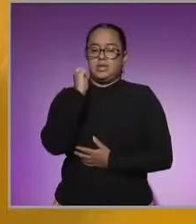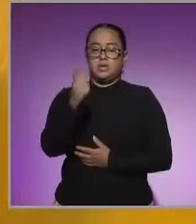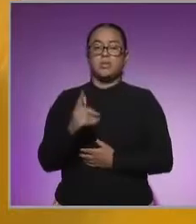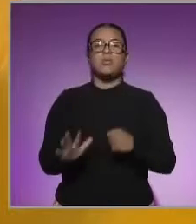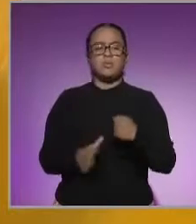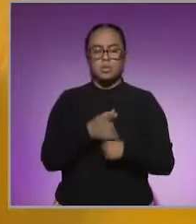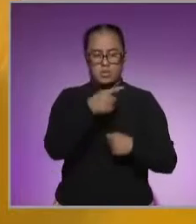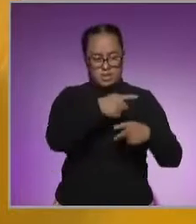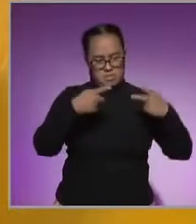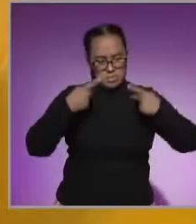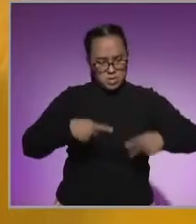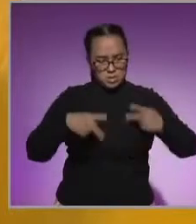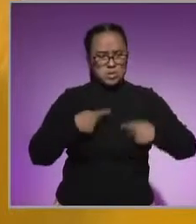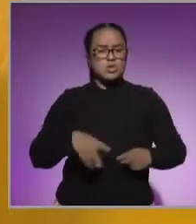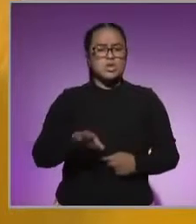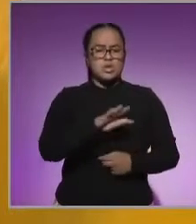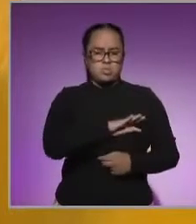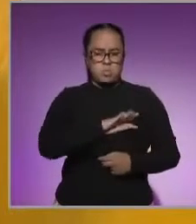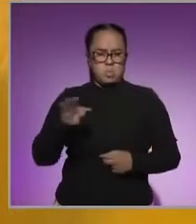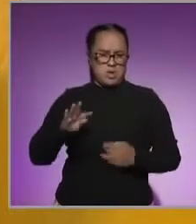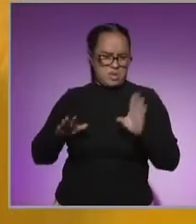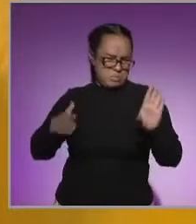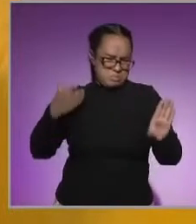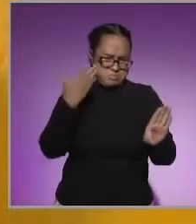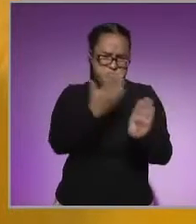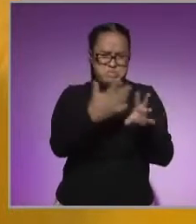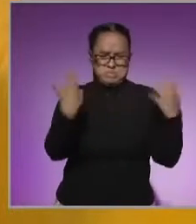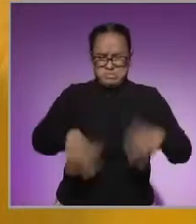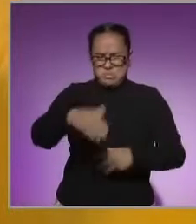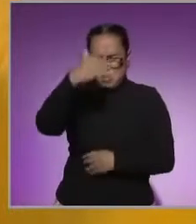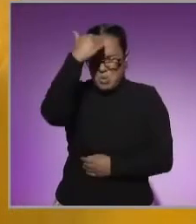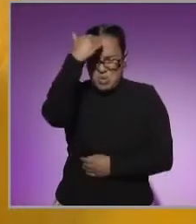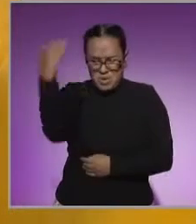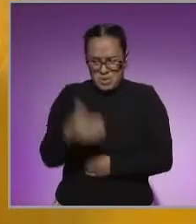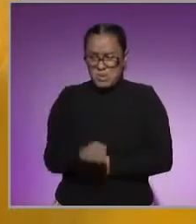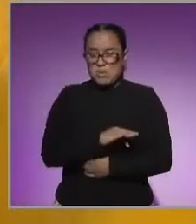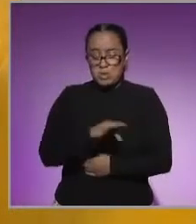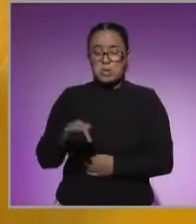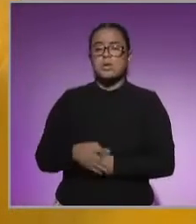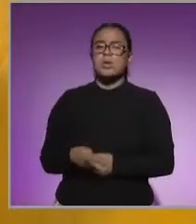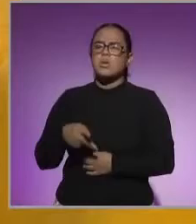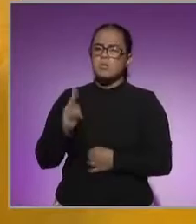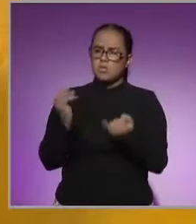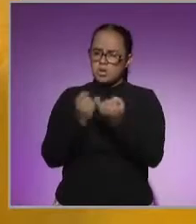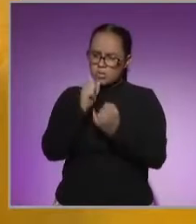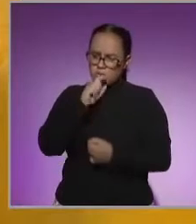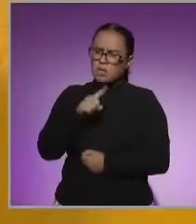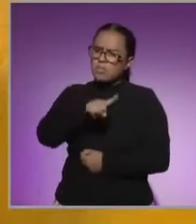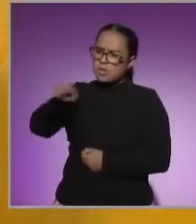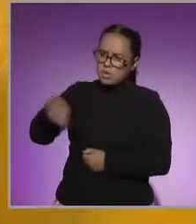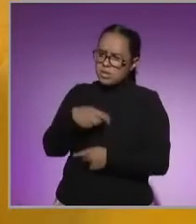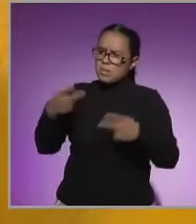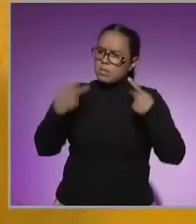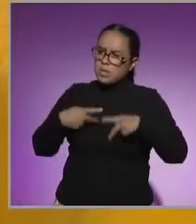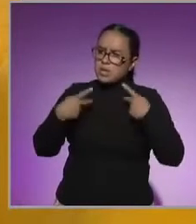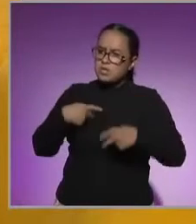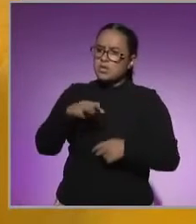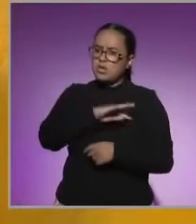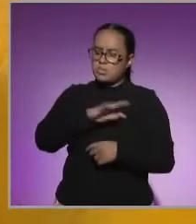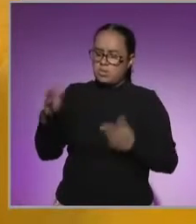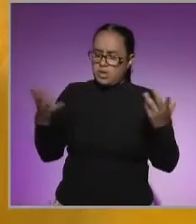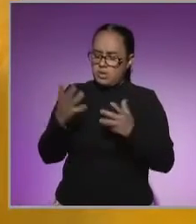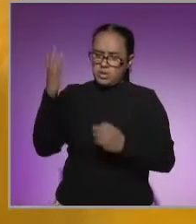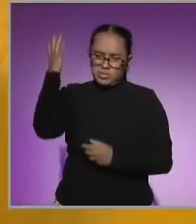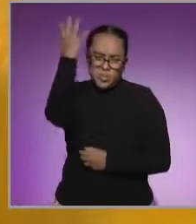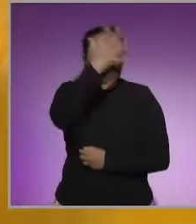humanidad es capaz de hacer tremendas atrocidades también somos capaces de hacer maravillas y para